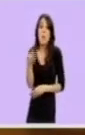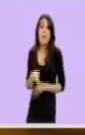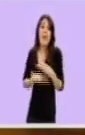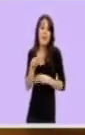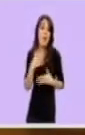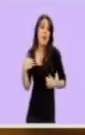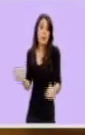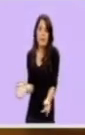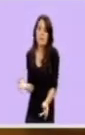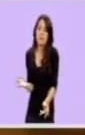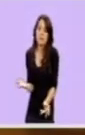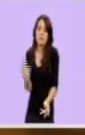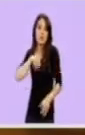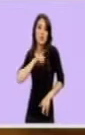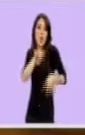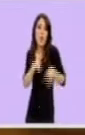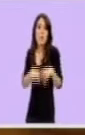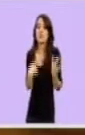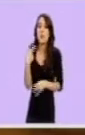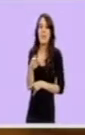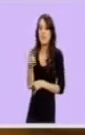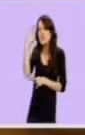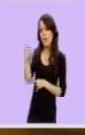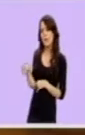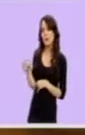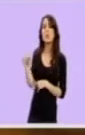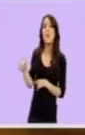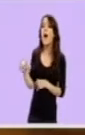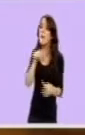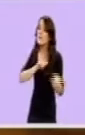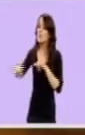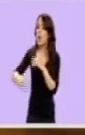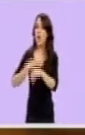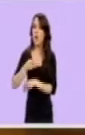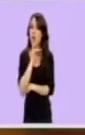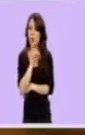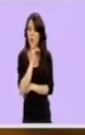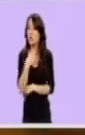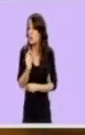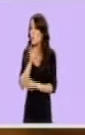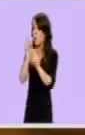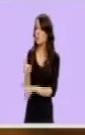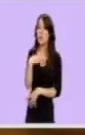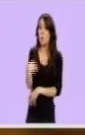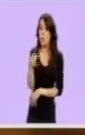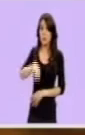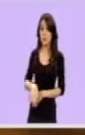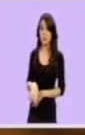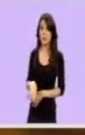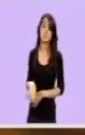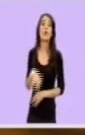tenemos derecho a saberlo y probablemente yo la obligación a formular la pregunta, porque creo que no